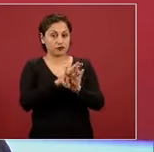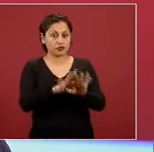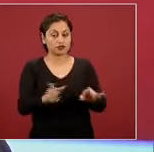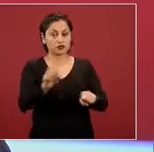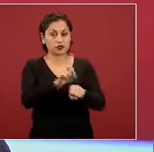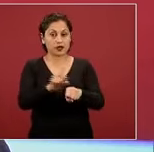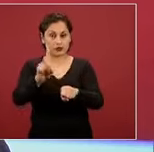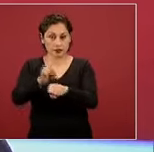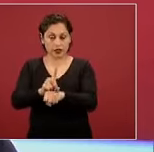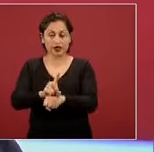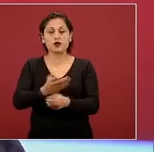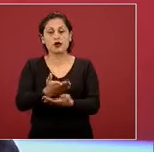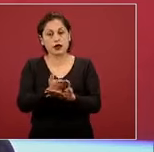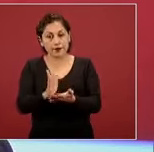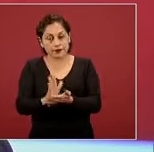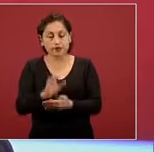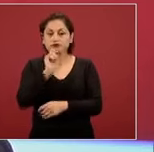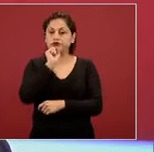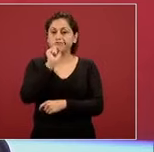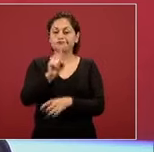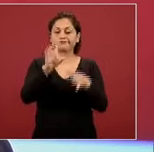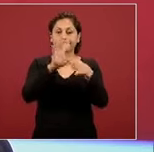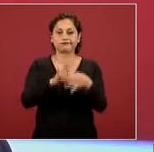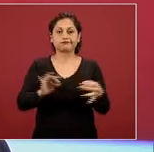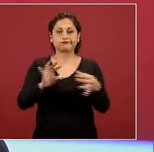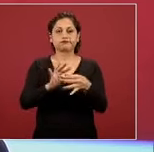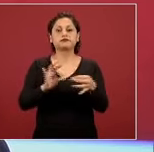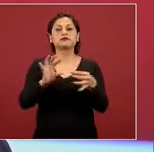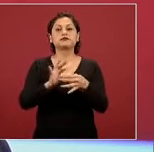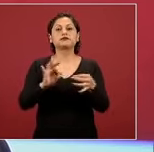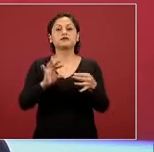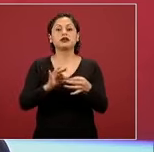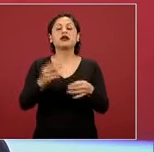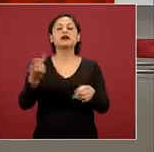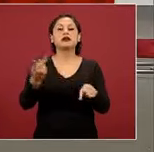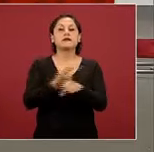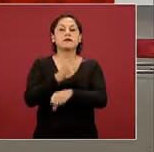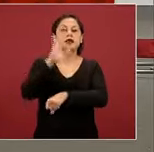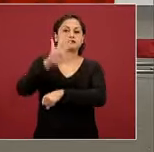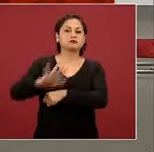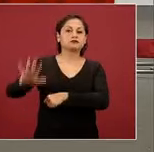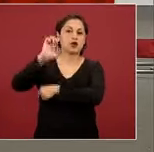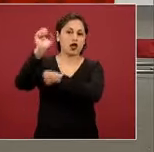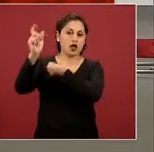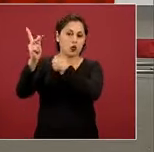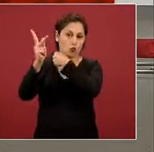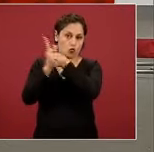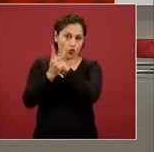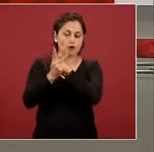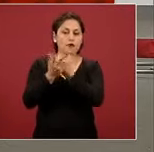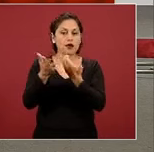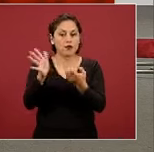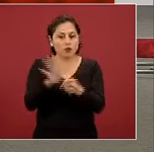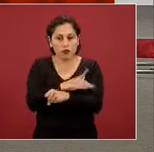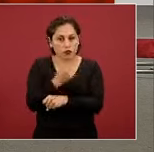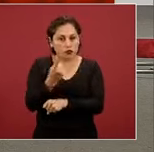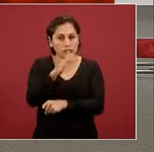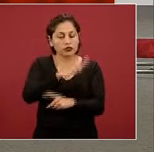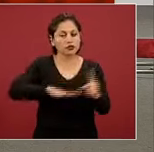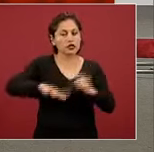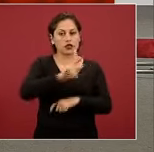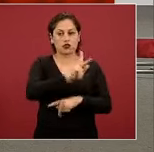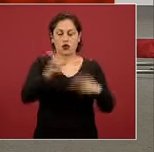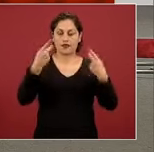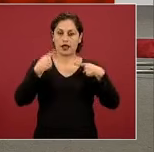días, vamos a comentar lo que está ocurriendo en Europa. Nos interesa mucho que la población, que todas y todos